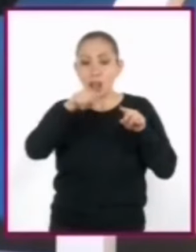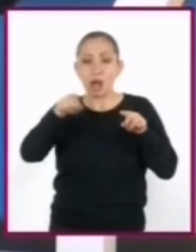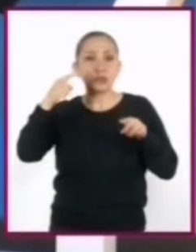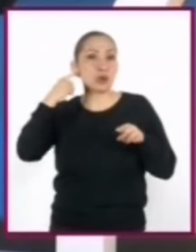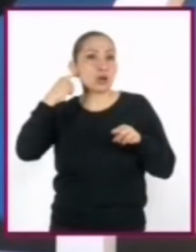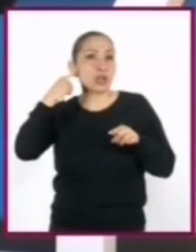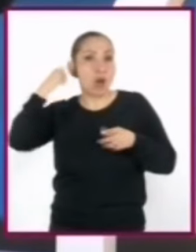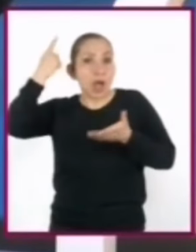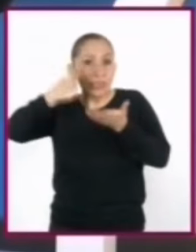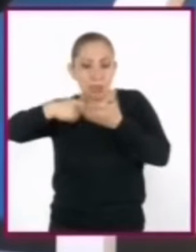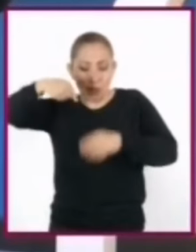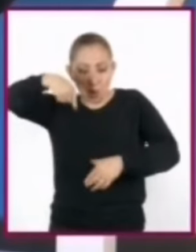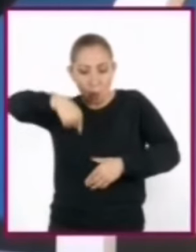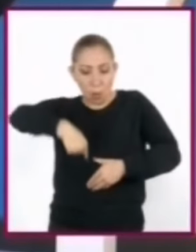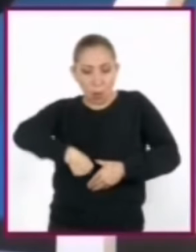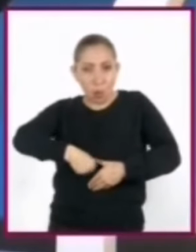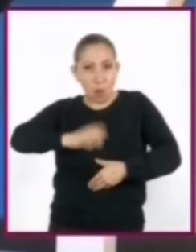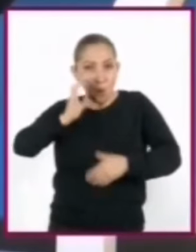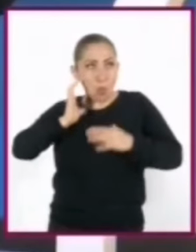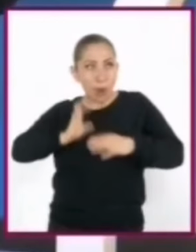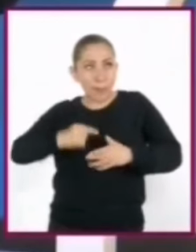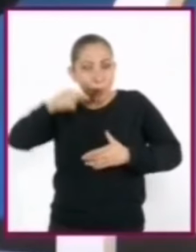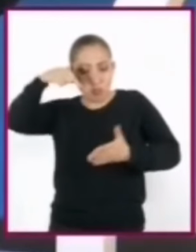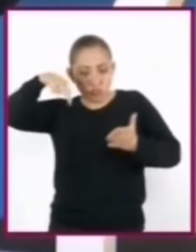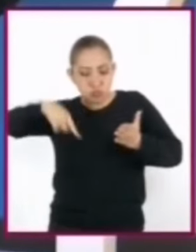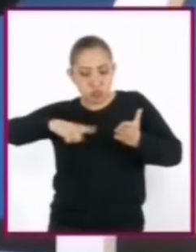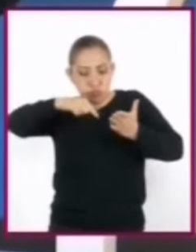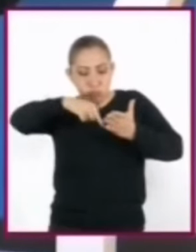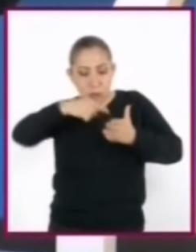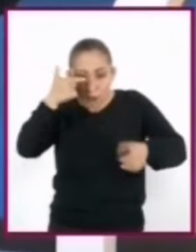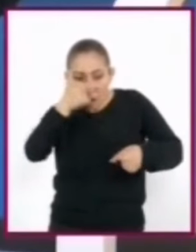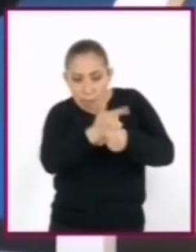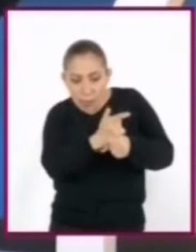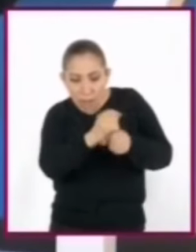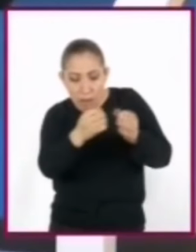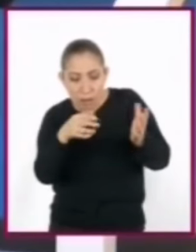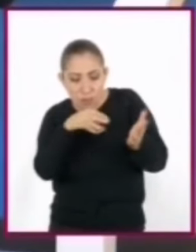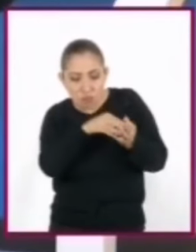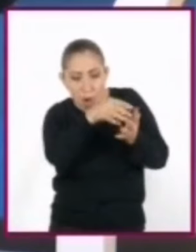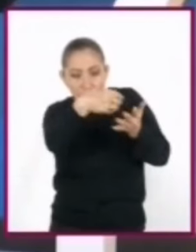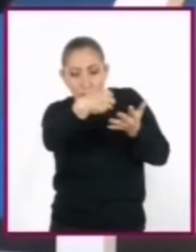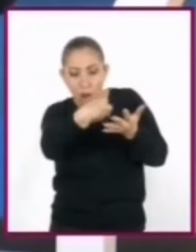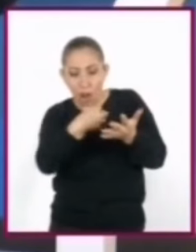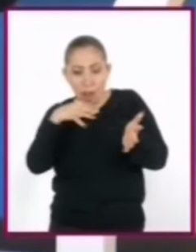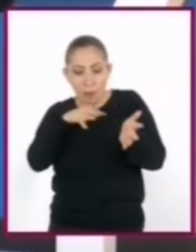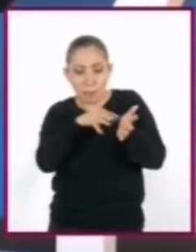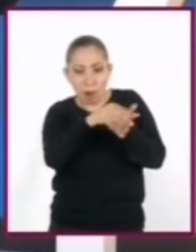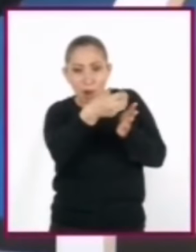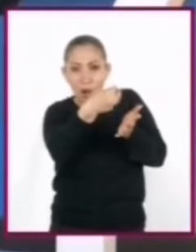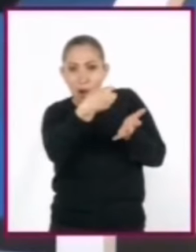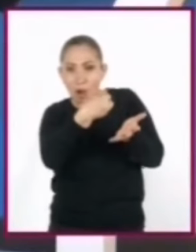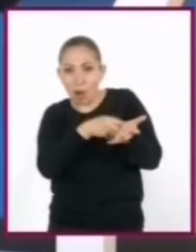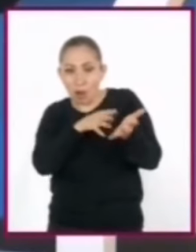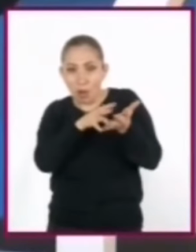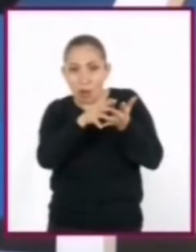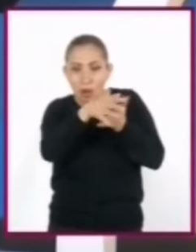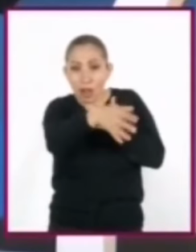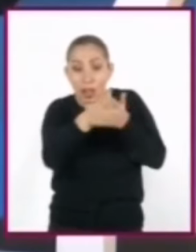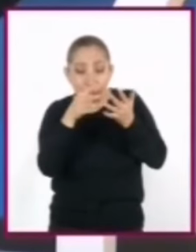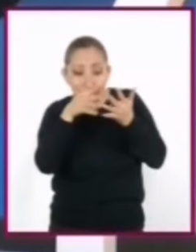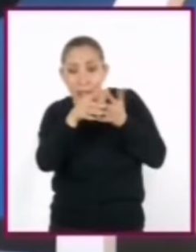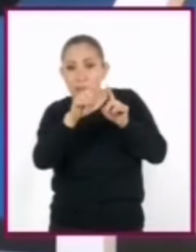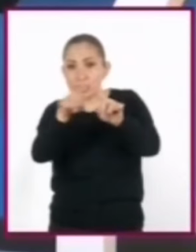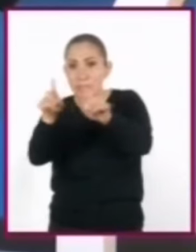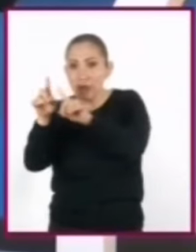sonora al interior del cuerpo humano y luego detecta las reflexiones que ésta sufre al pasar a través